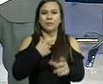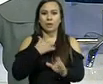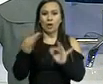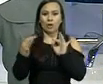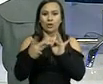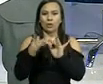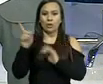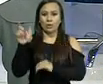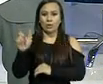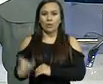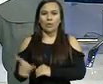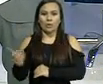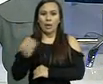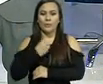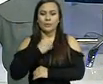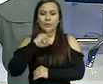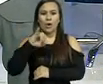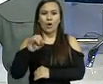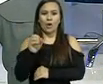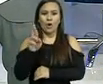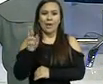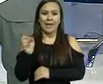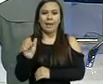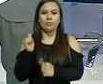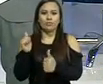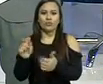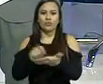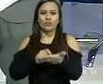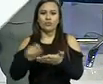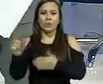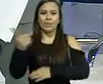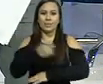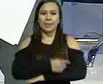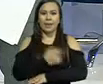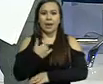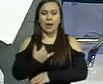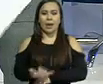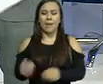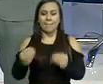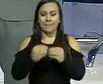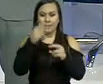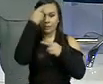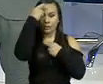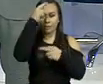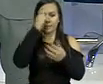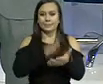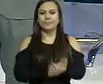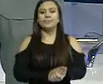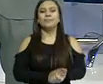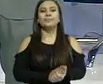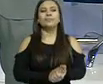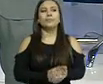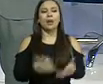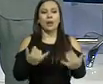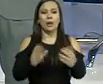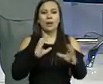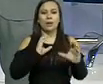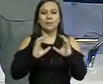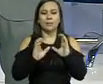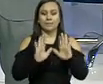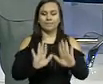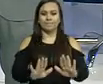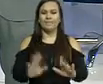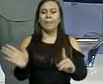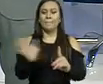contigo mi querido jorge que tengas un excelente día y ahora nos vamos nosotros con más información claro que si les vamos a comentar que otro